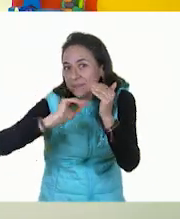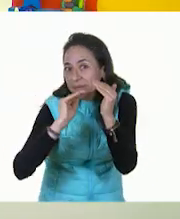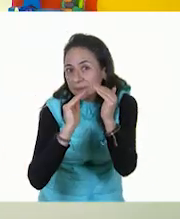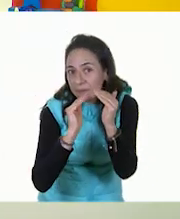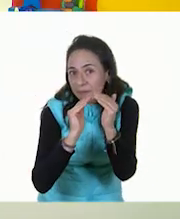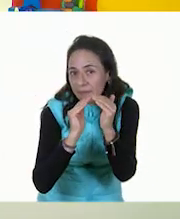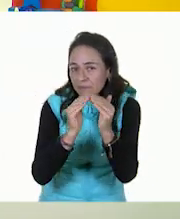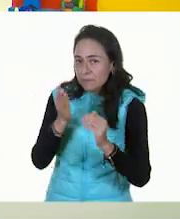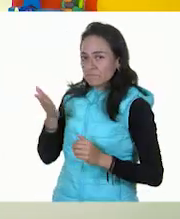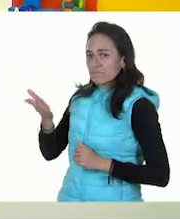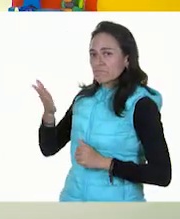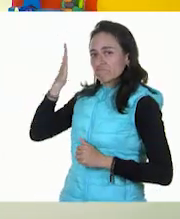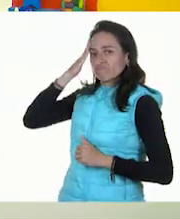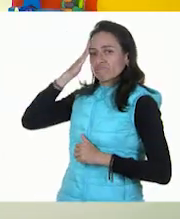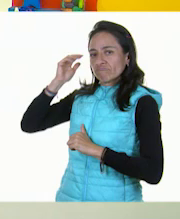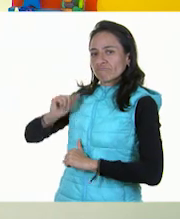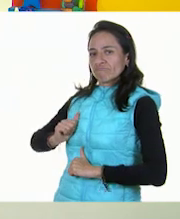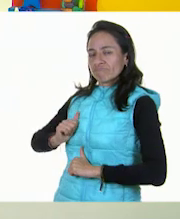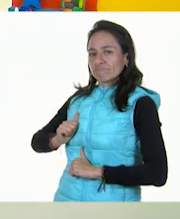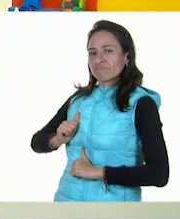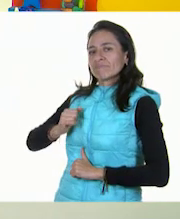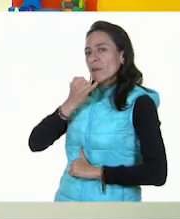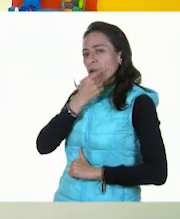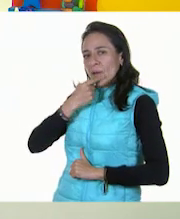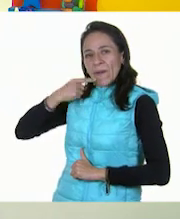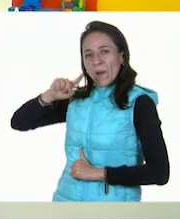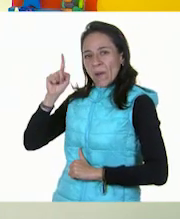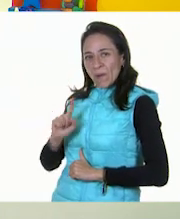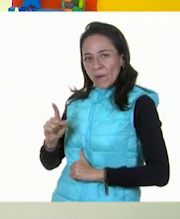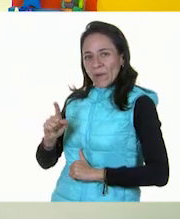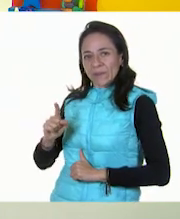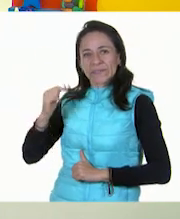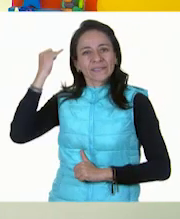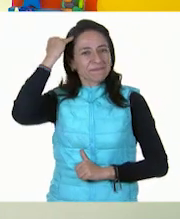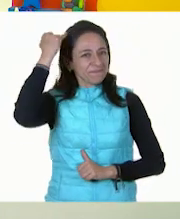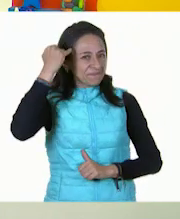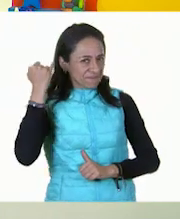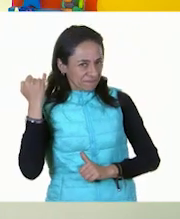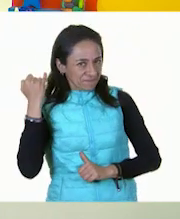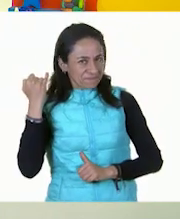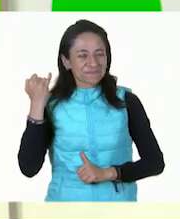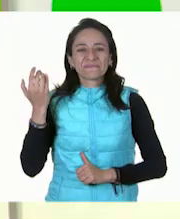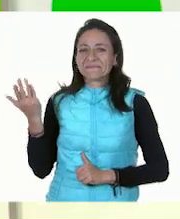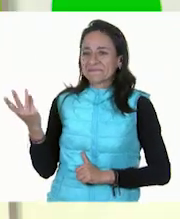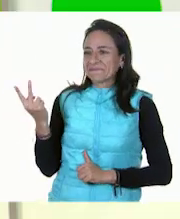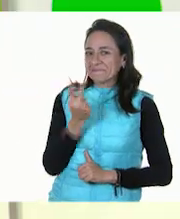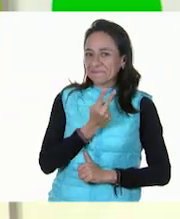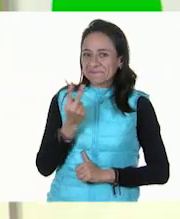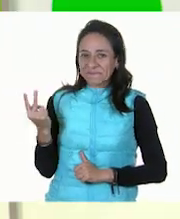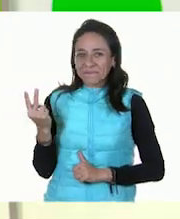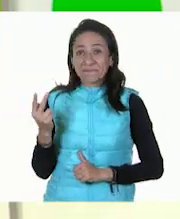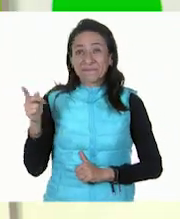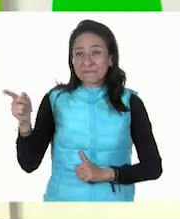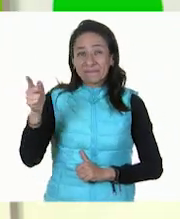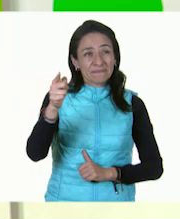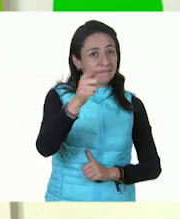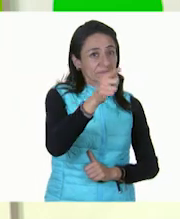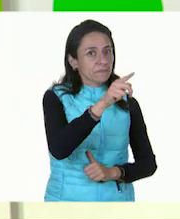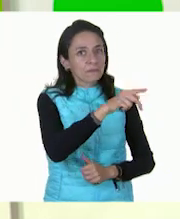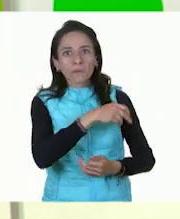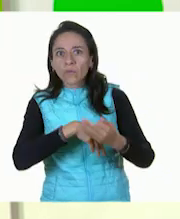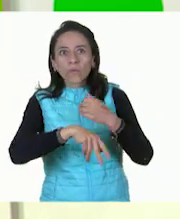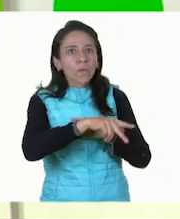por Sohar y las maestras Hapsiri, Carla, Itzayana y Ana. A todas ellas les